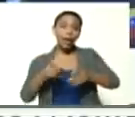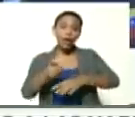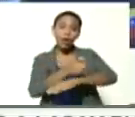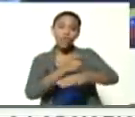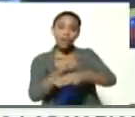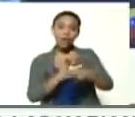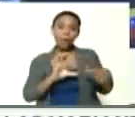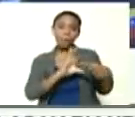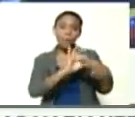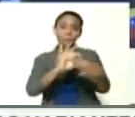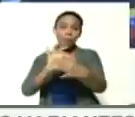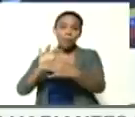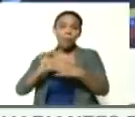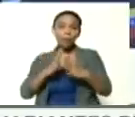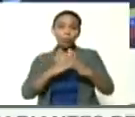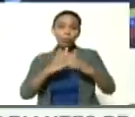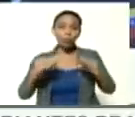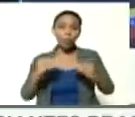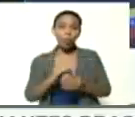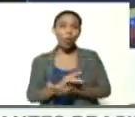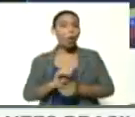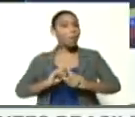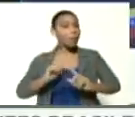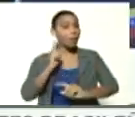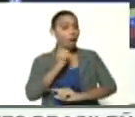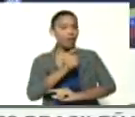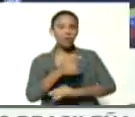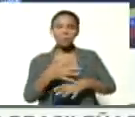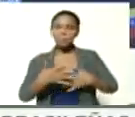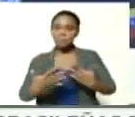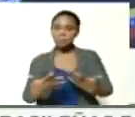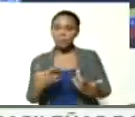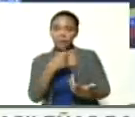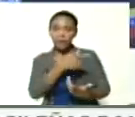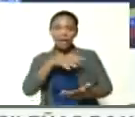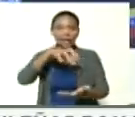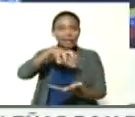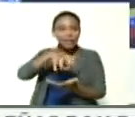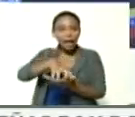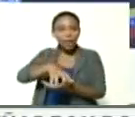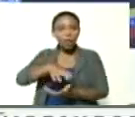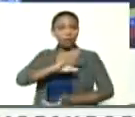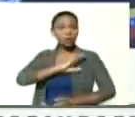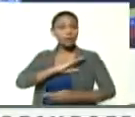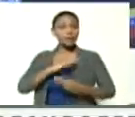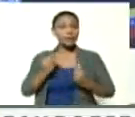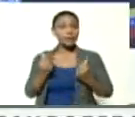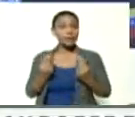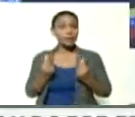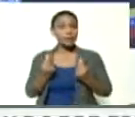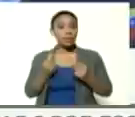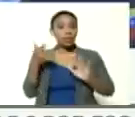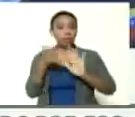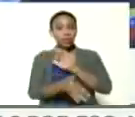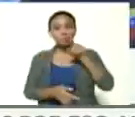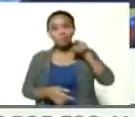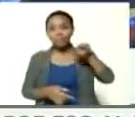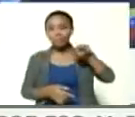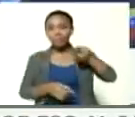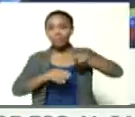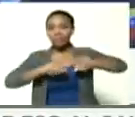gobierno, el Estado, pero tiene que ese Estado tener efectividad sobre ese